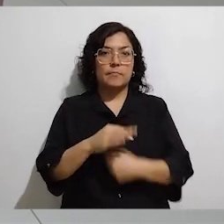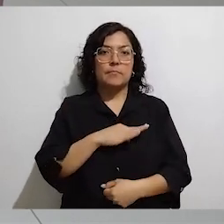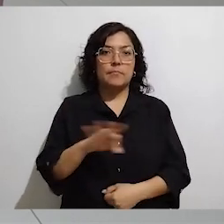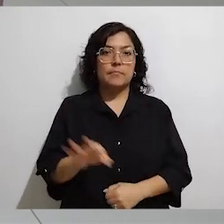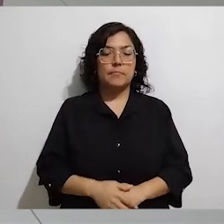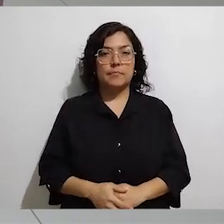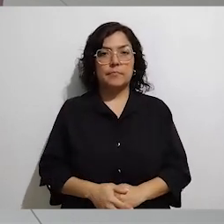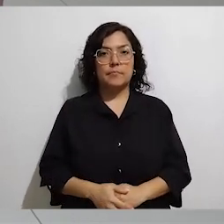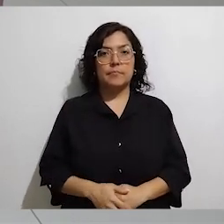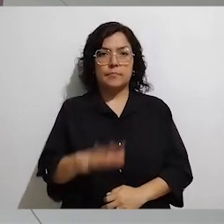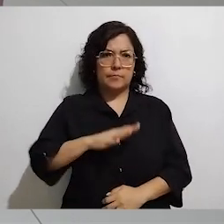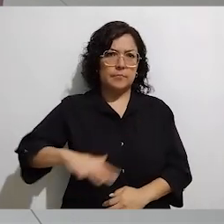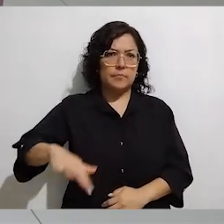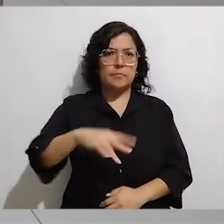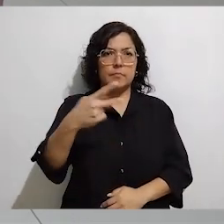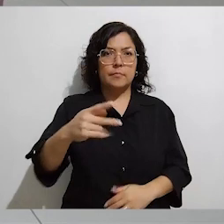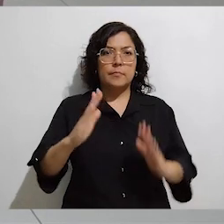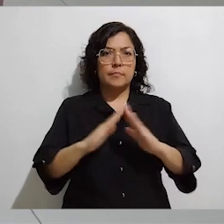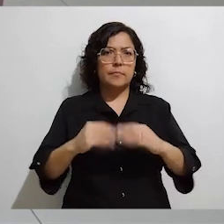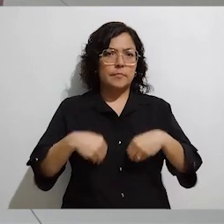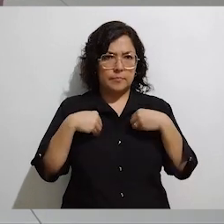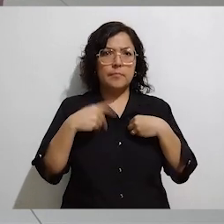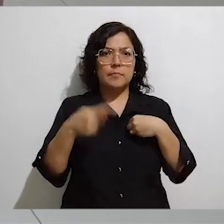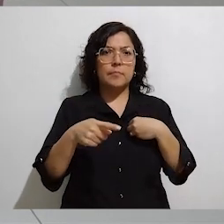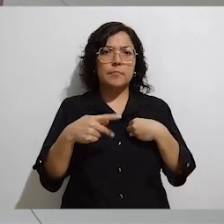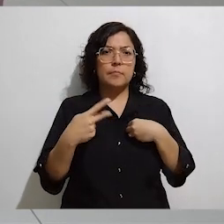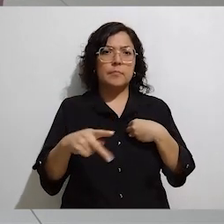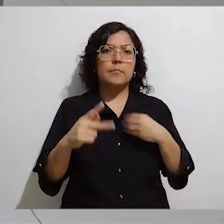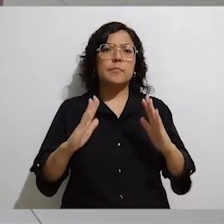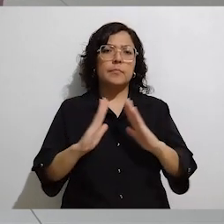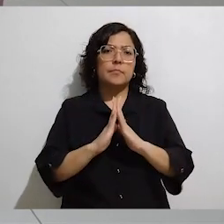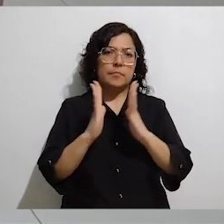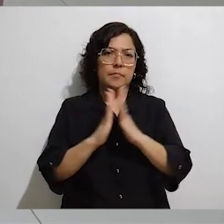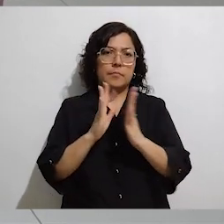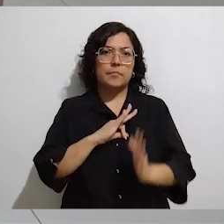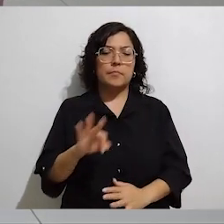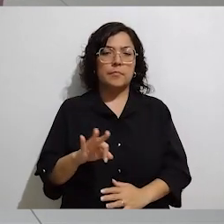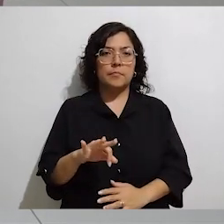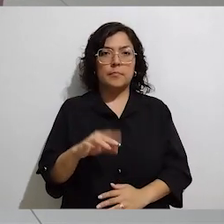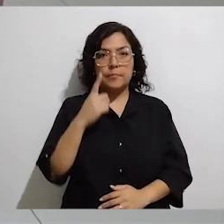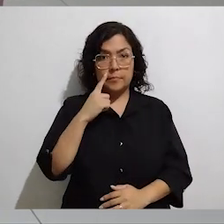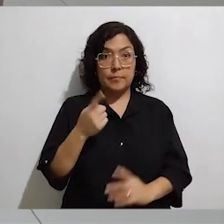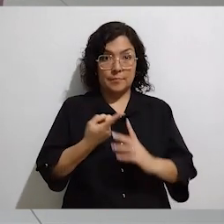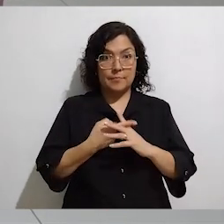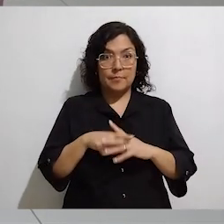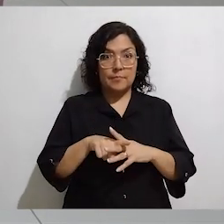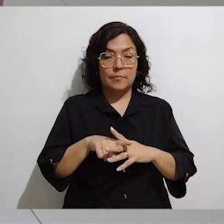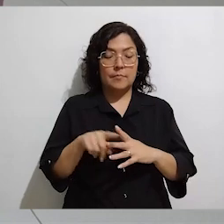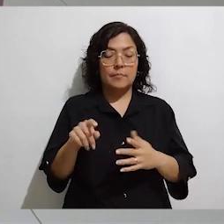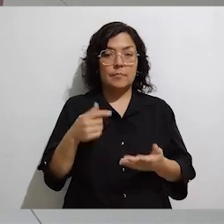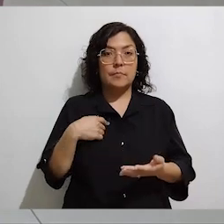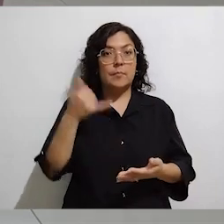comunidad donde viven. Sin más preámbulo, vamos a iniciar con la primera pregunta que tenemos aquí anotada en nuestro